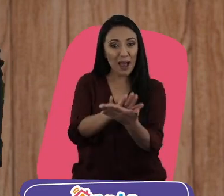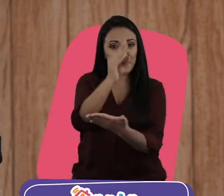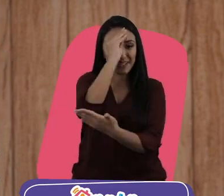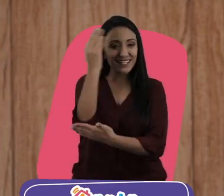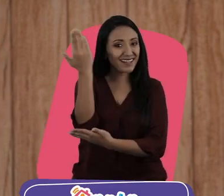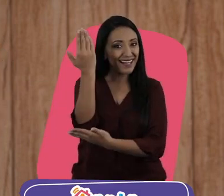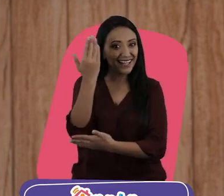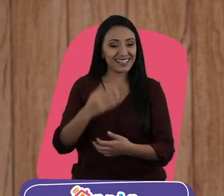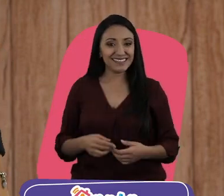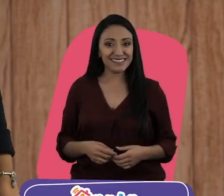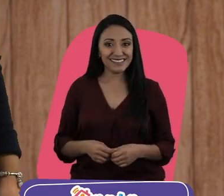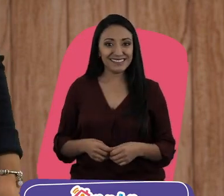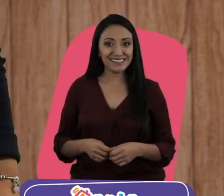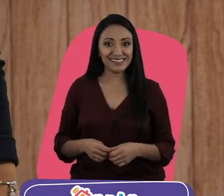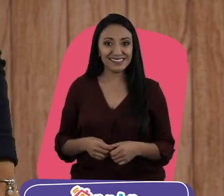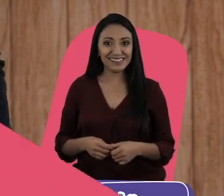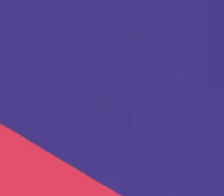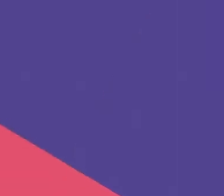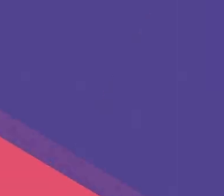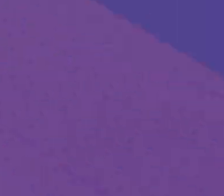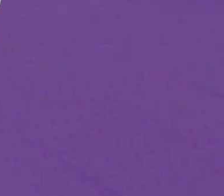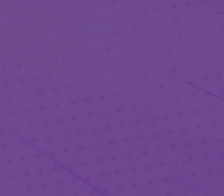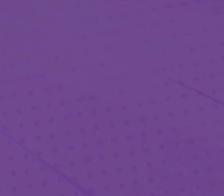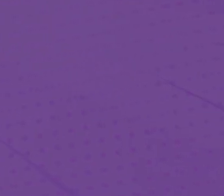empieza Aprender la Tele.